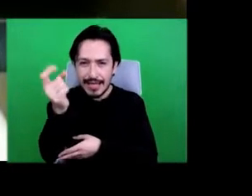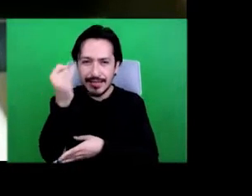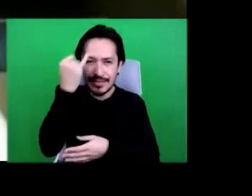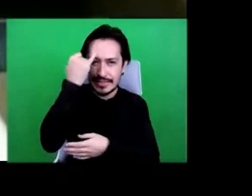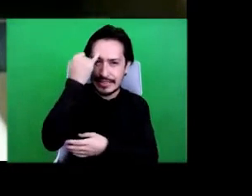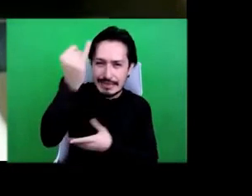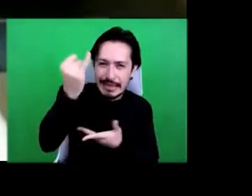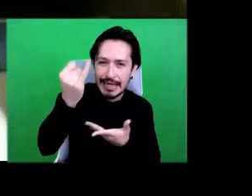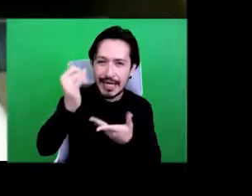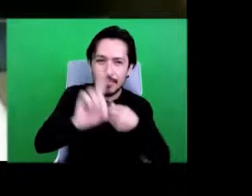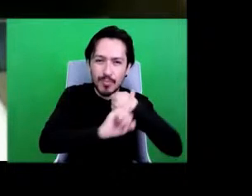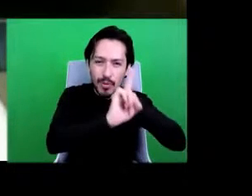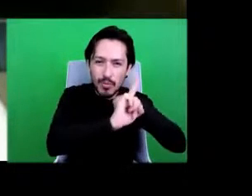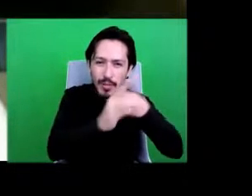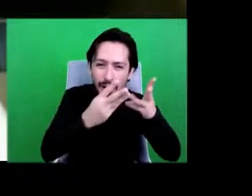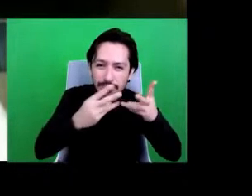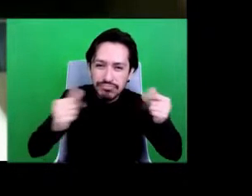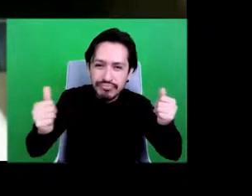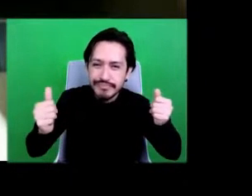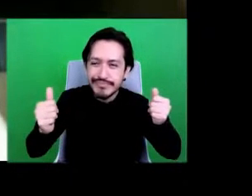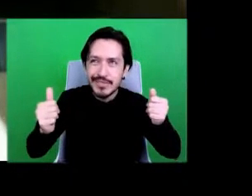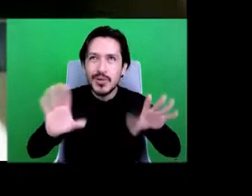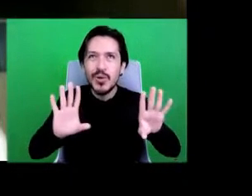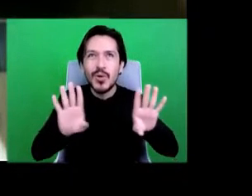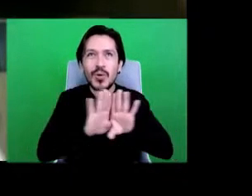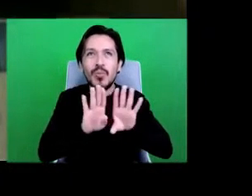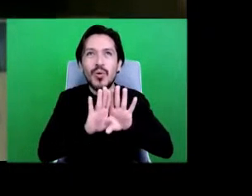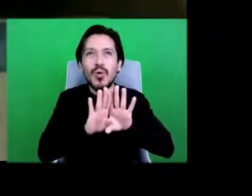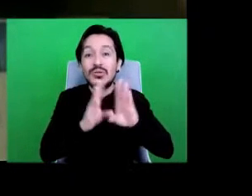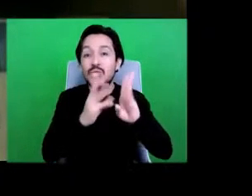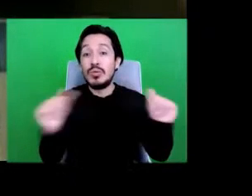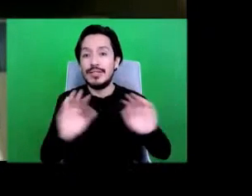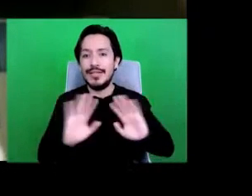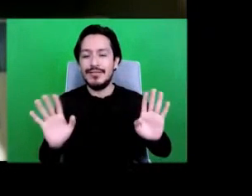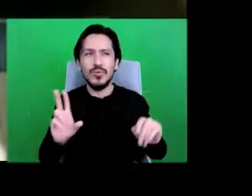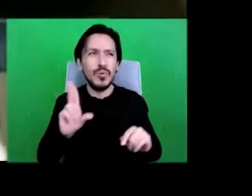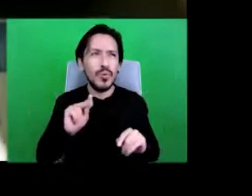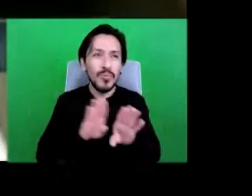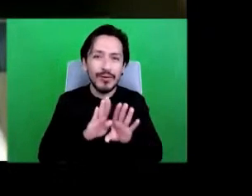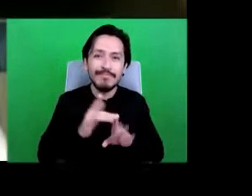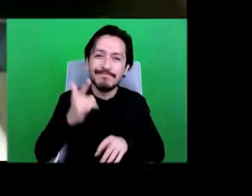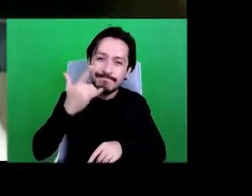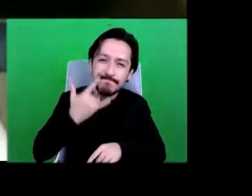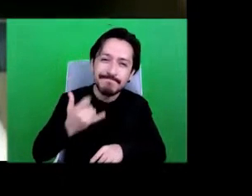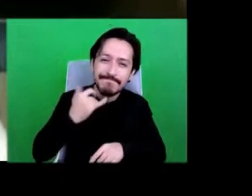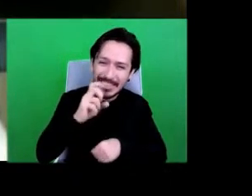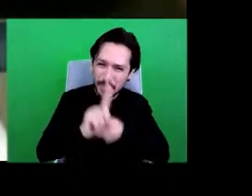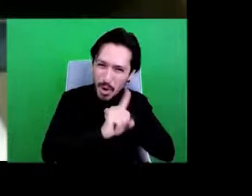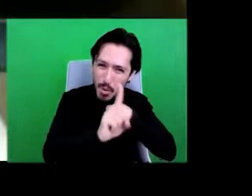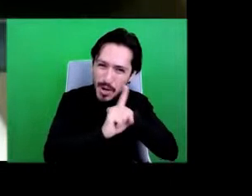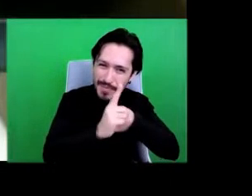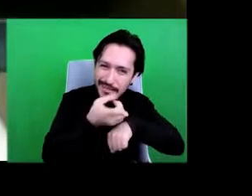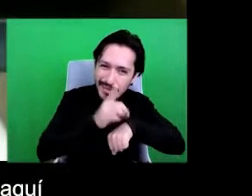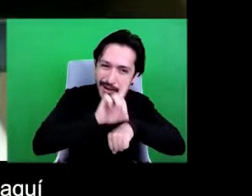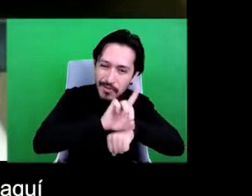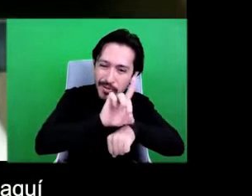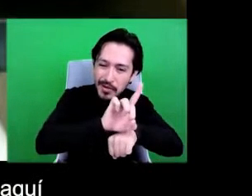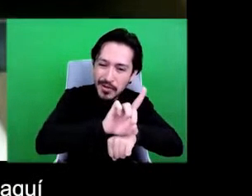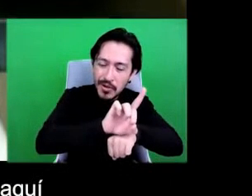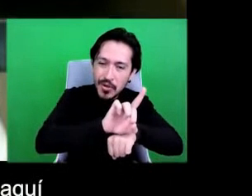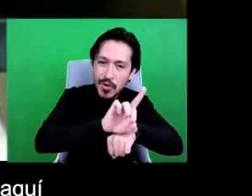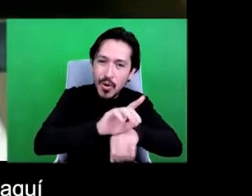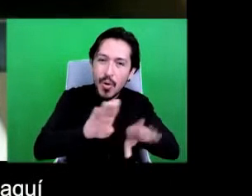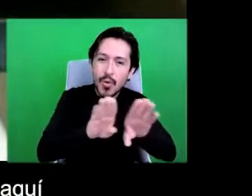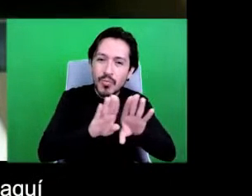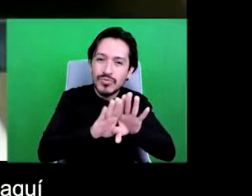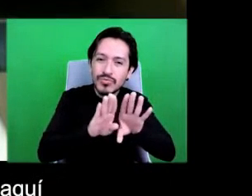pues no solucionar, pero tratar de solucionar esta problemática que vivimos día a día. La comunicación y a través de